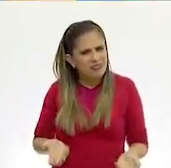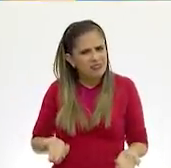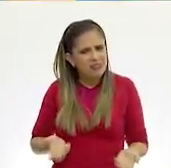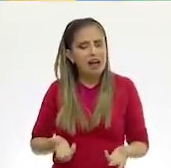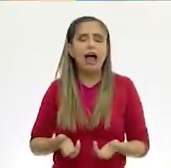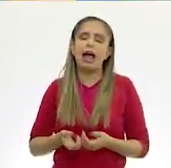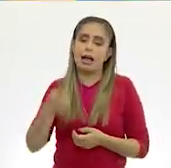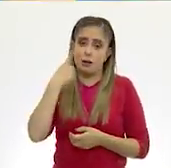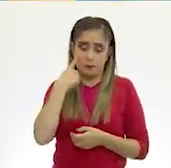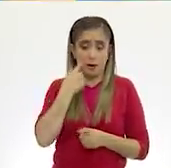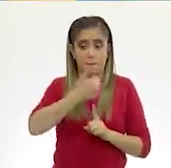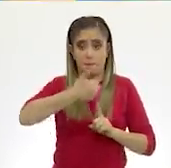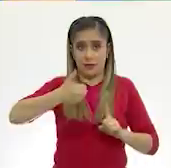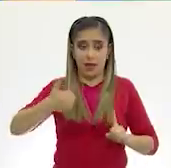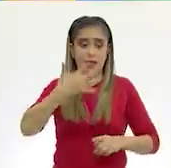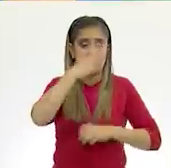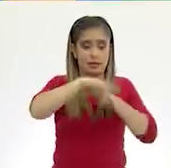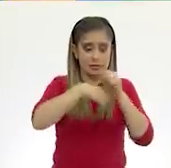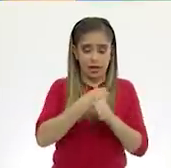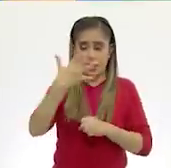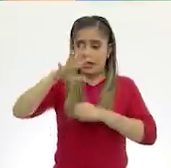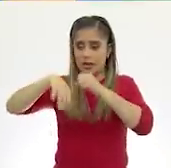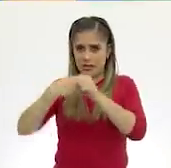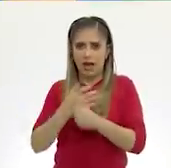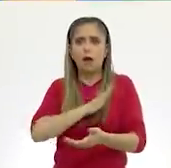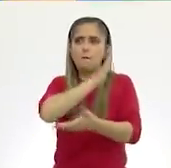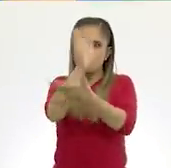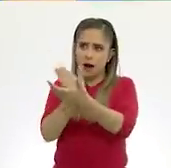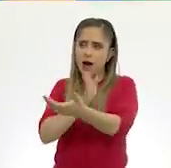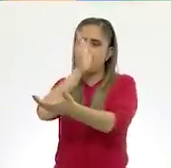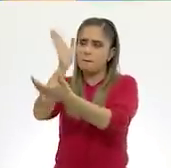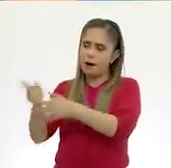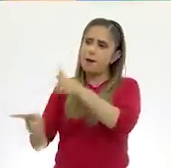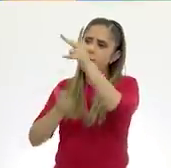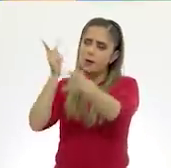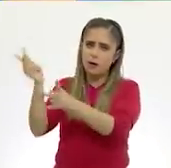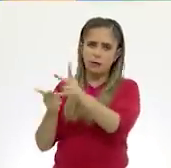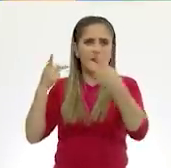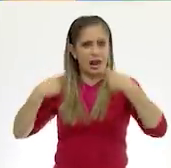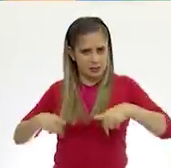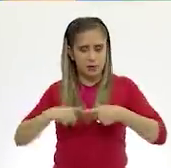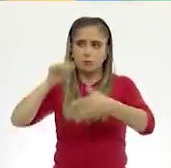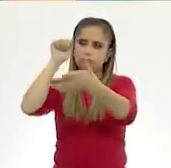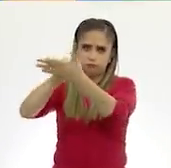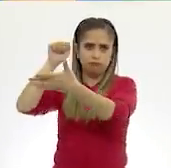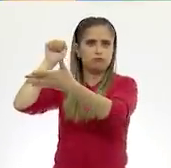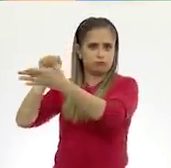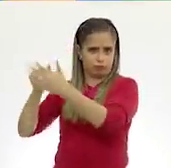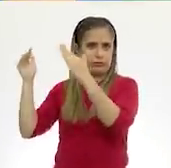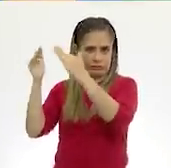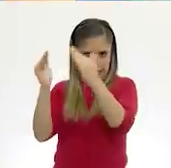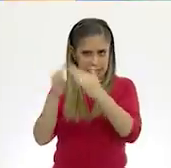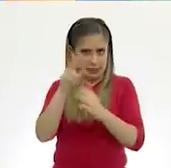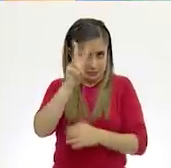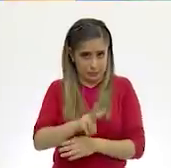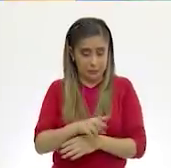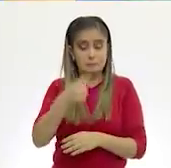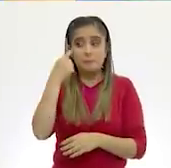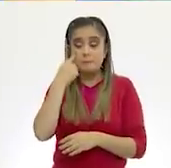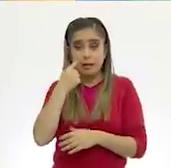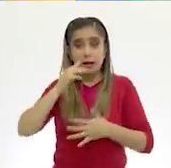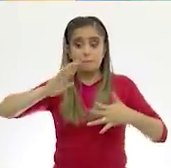Dijimos que cada 10 años se realiza el censo de población y vivienda en nuestro país. Sin embargo, a la